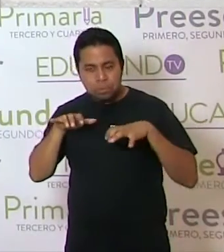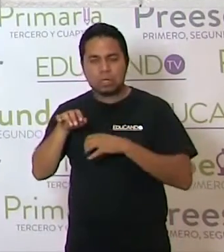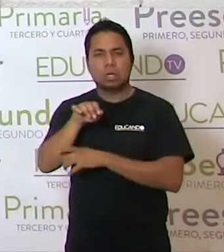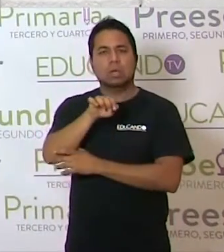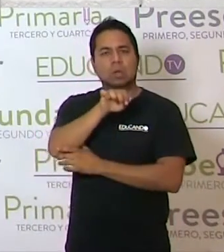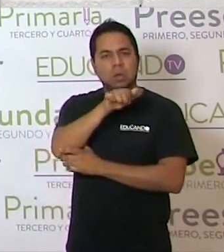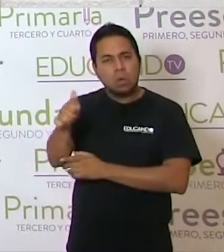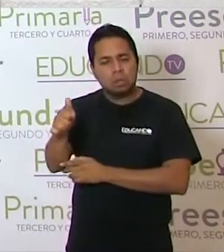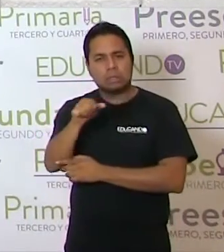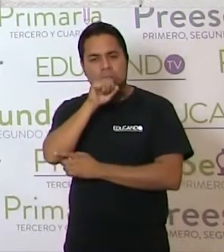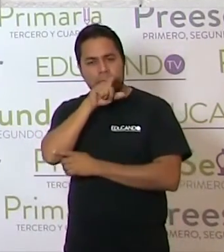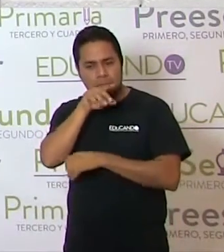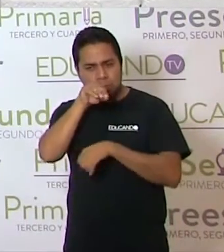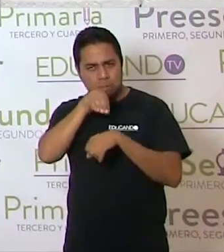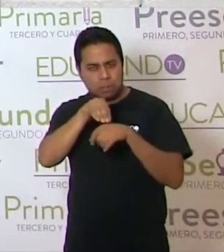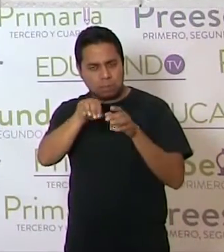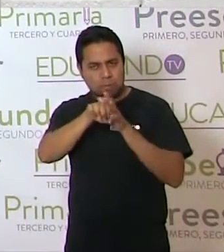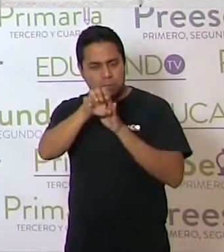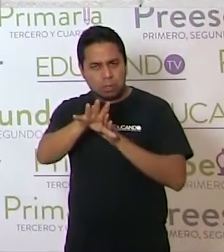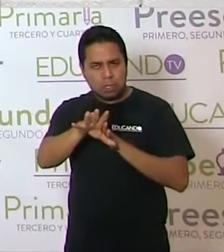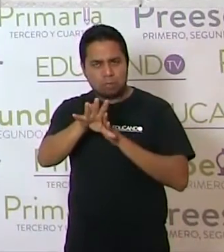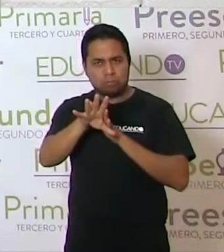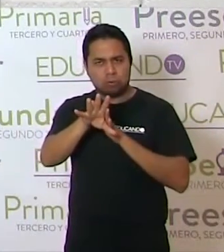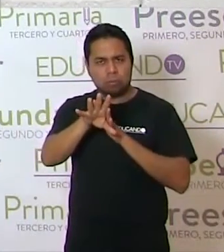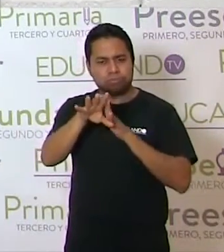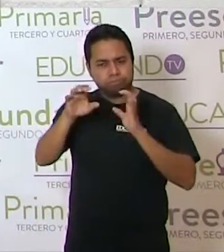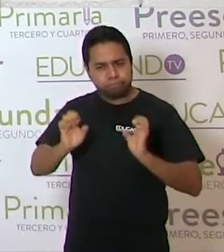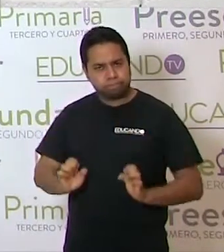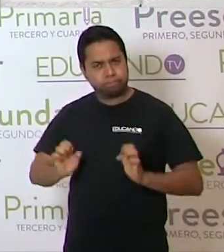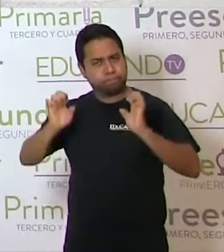cosas como la infraestructura